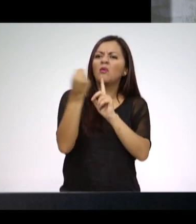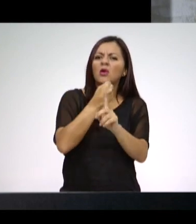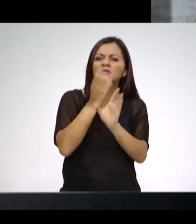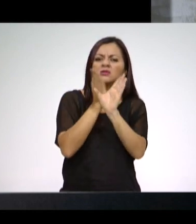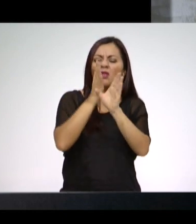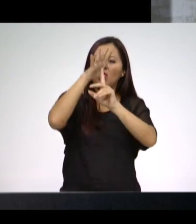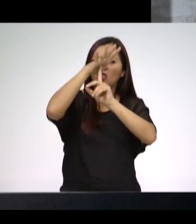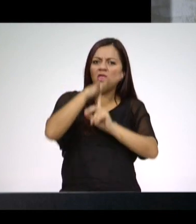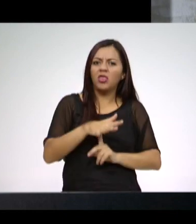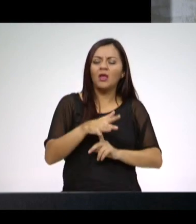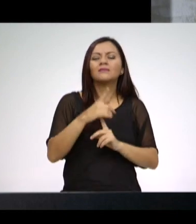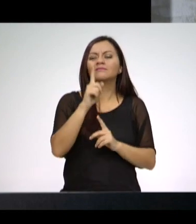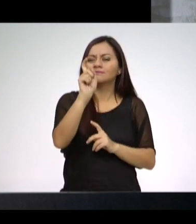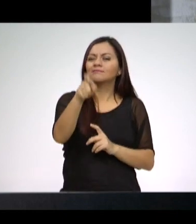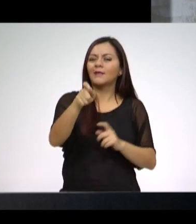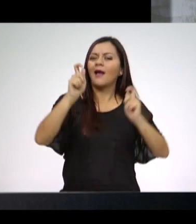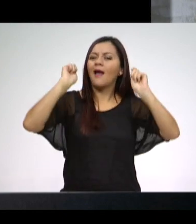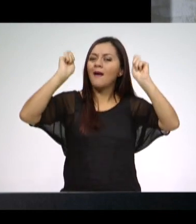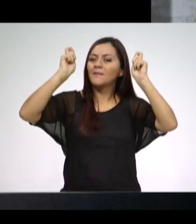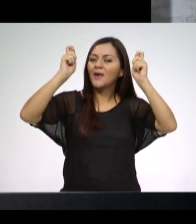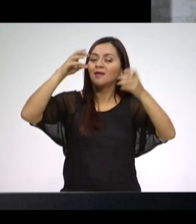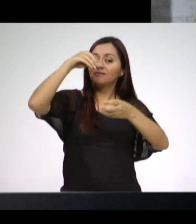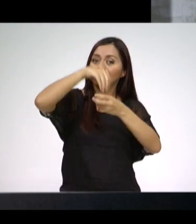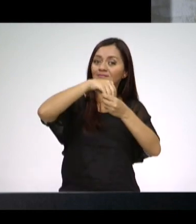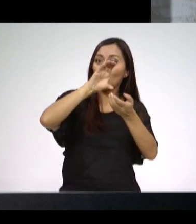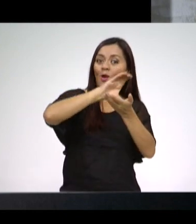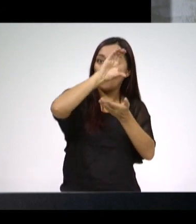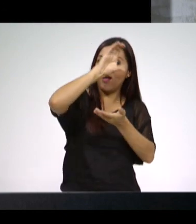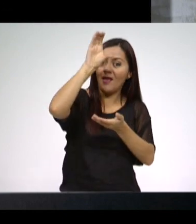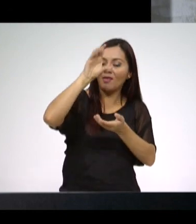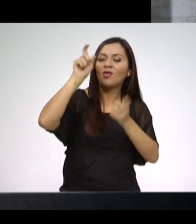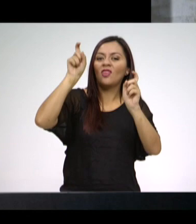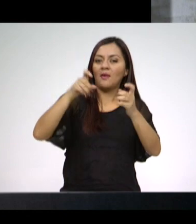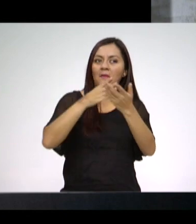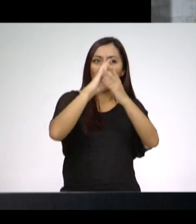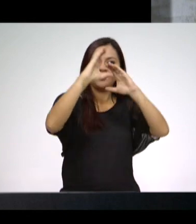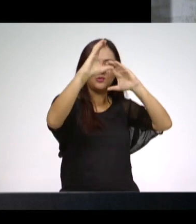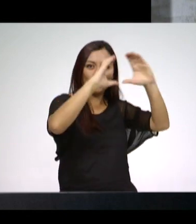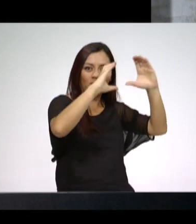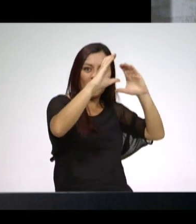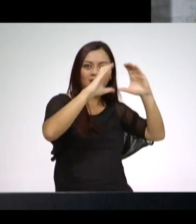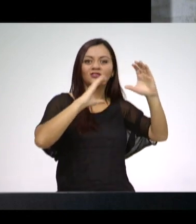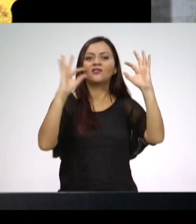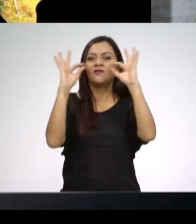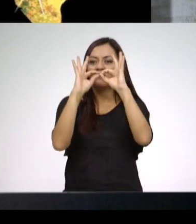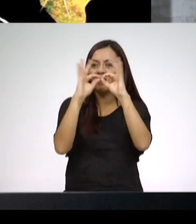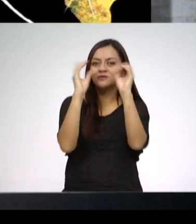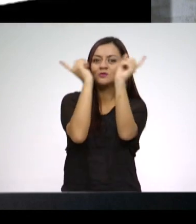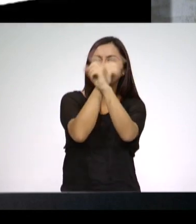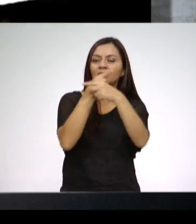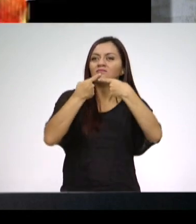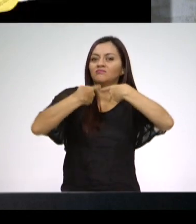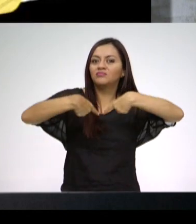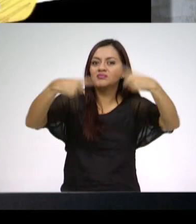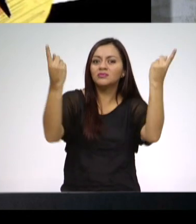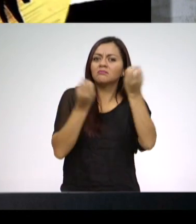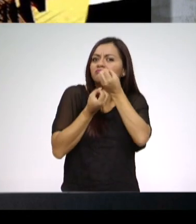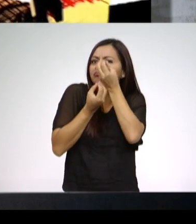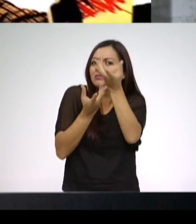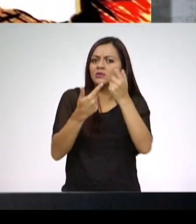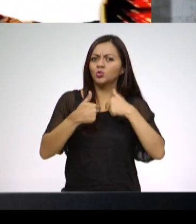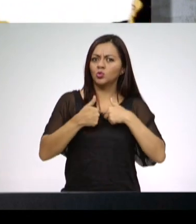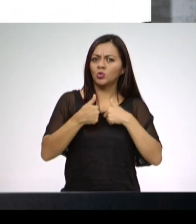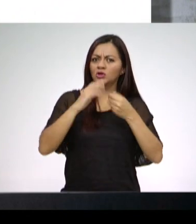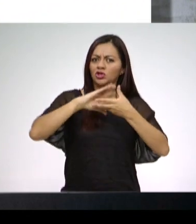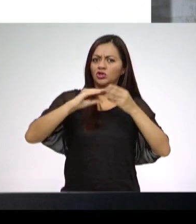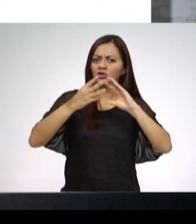qué no hacemos una campaña en contra del acoso en el cole? Nos tomamos los medios, las redes y contamos nuestras historias. ¡Claro!